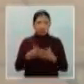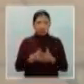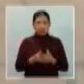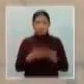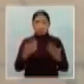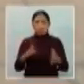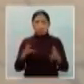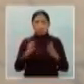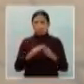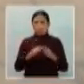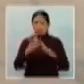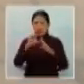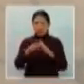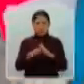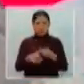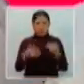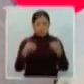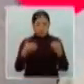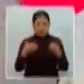Y después también tenemos,